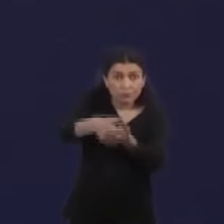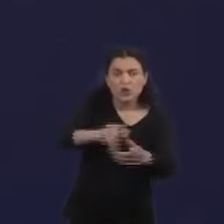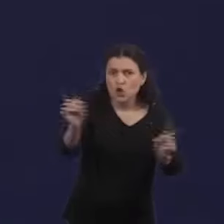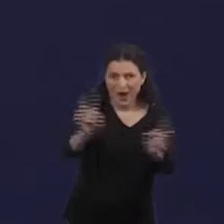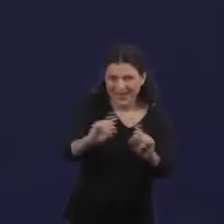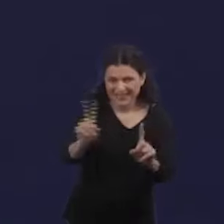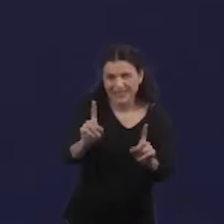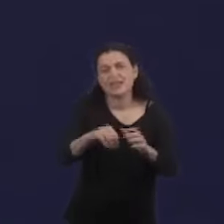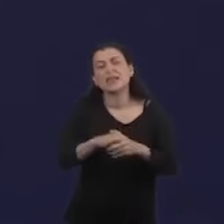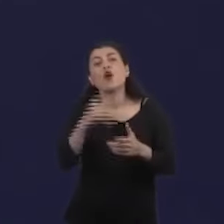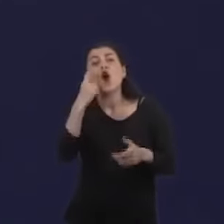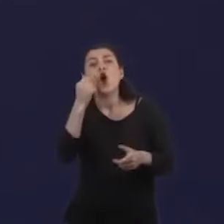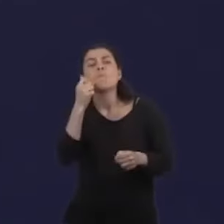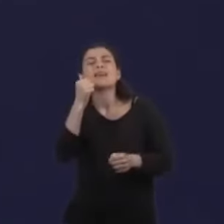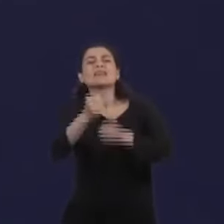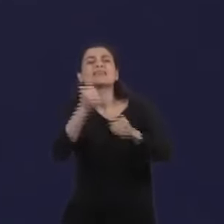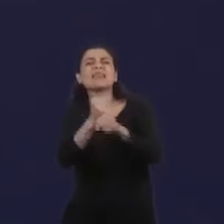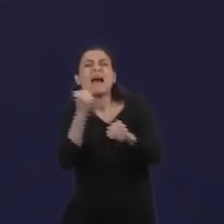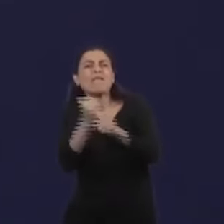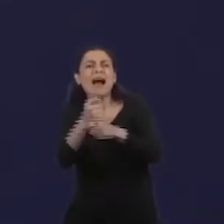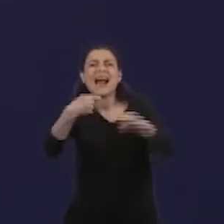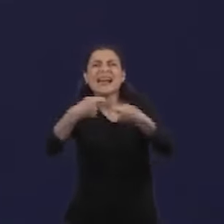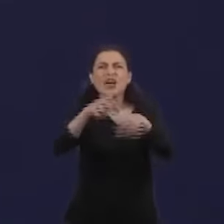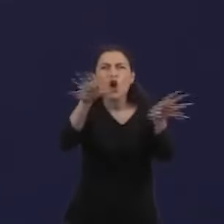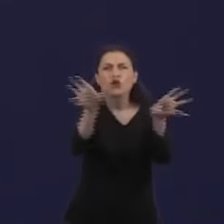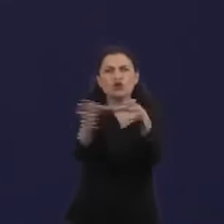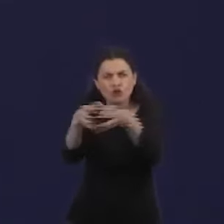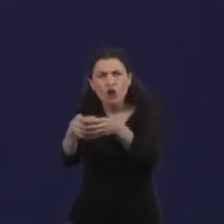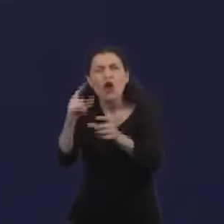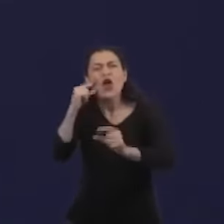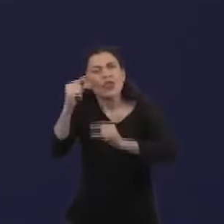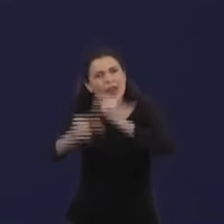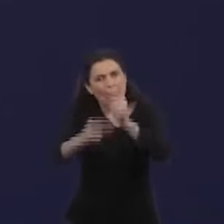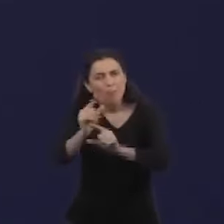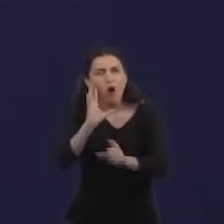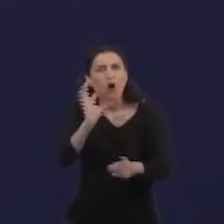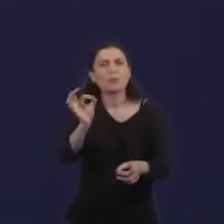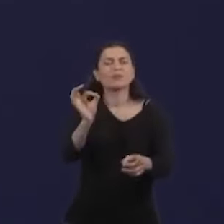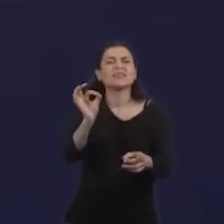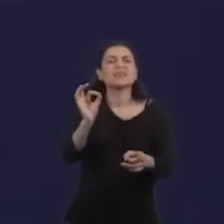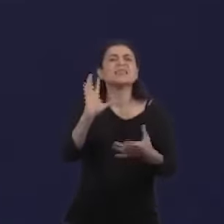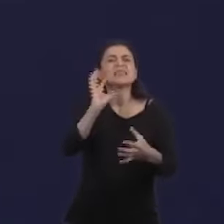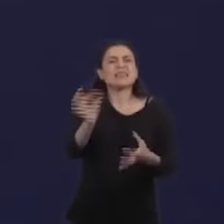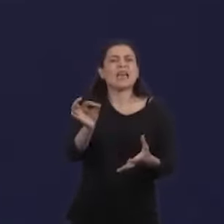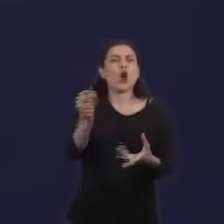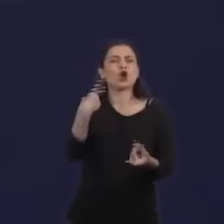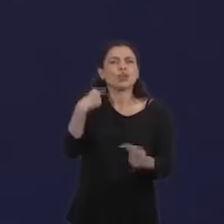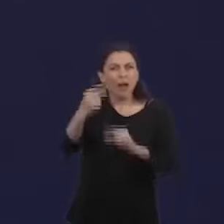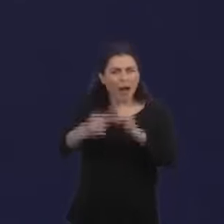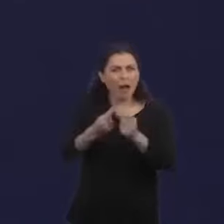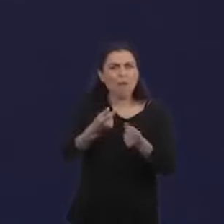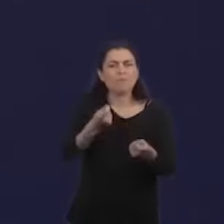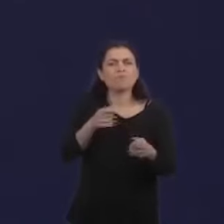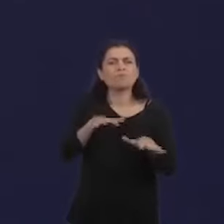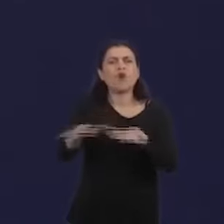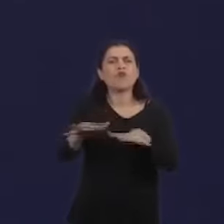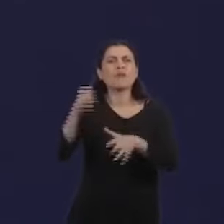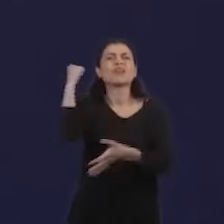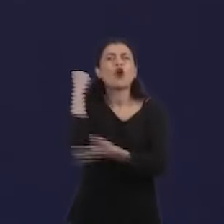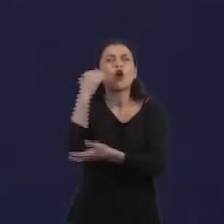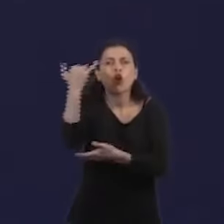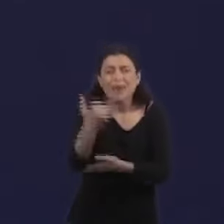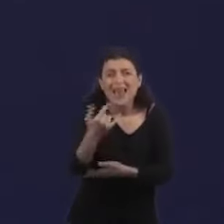de la esquina la inversión la veas reflejada en pocos días si viene invertir Mercado libre que es una de las que me acuerdo que